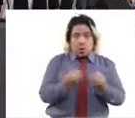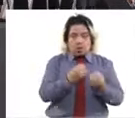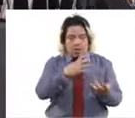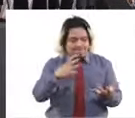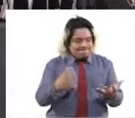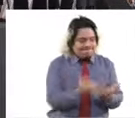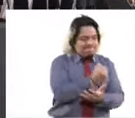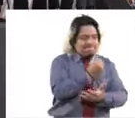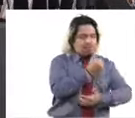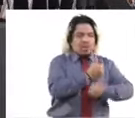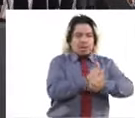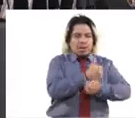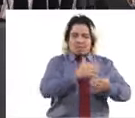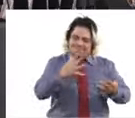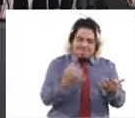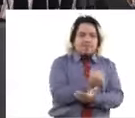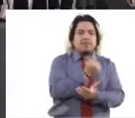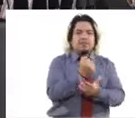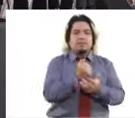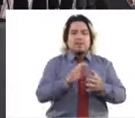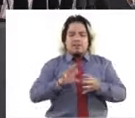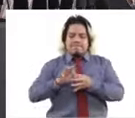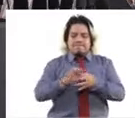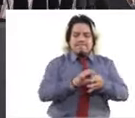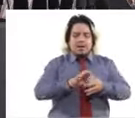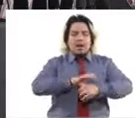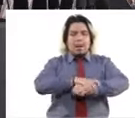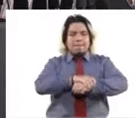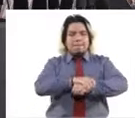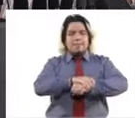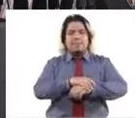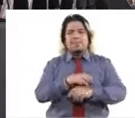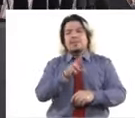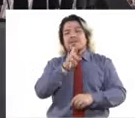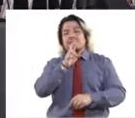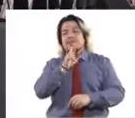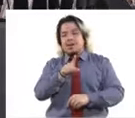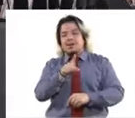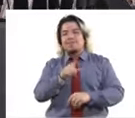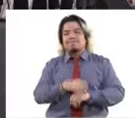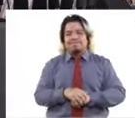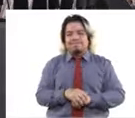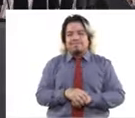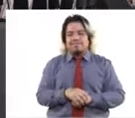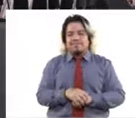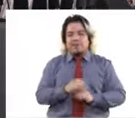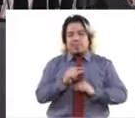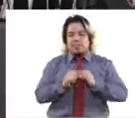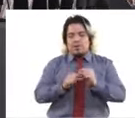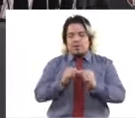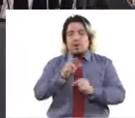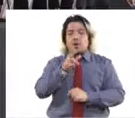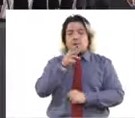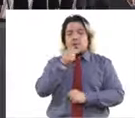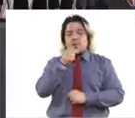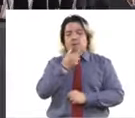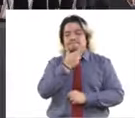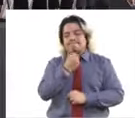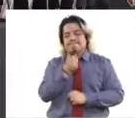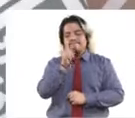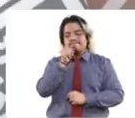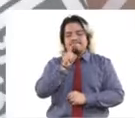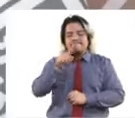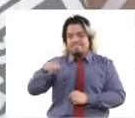instituciones cada vez más fuertes, más unidas y mejor preparadas, y sobre todo, con más y mejores policías como todas y